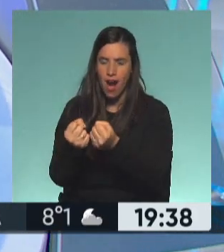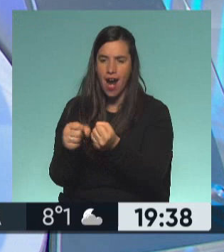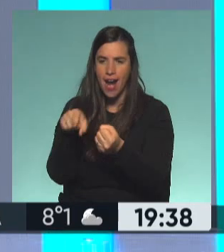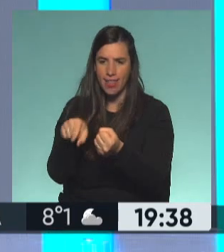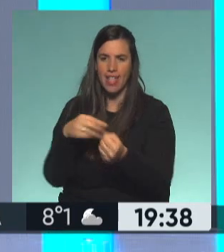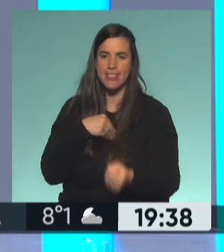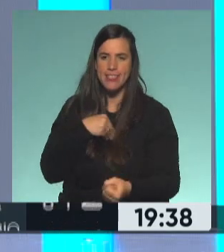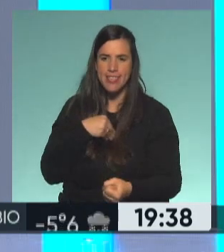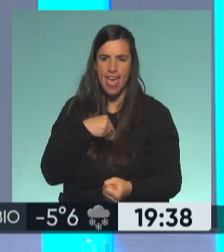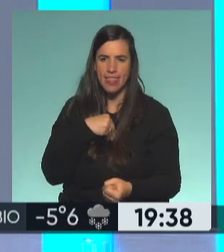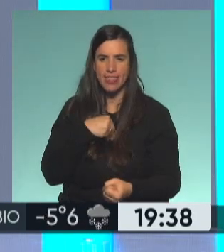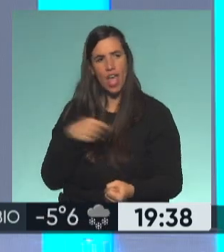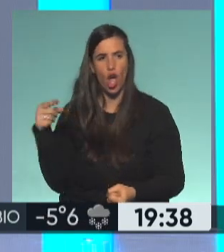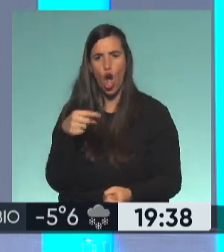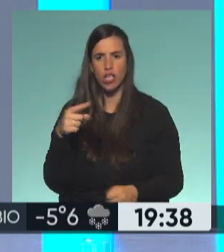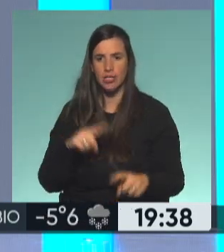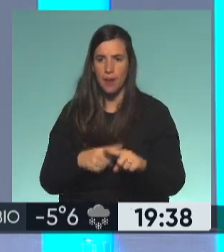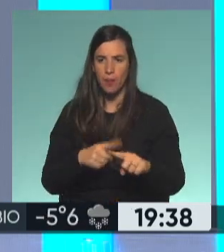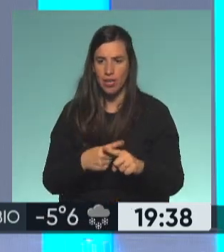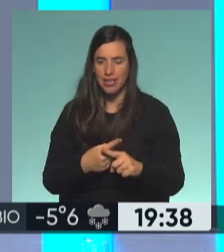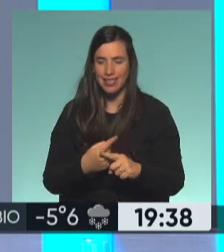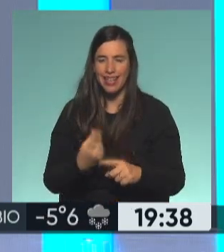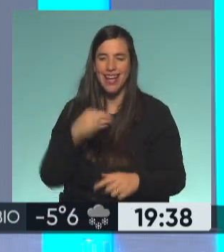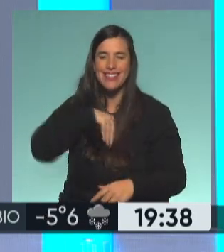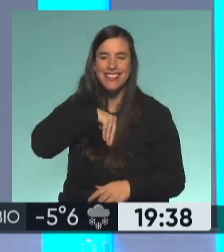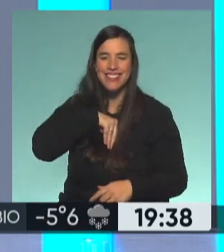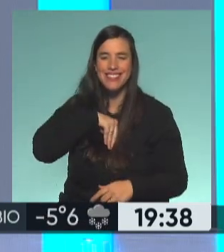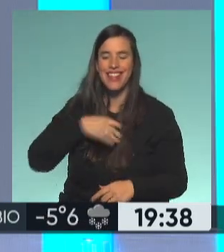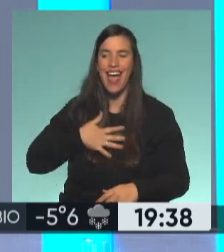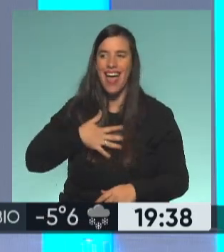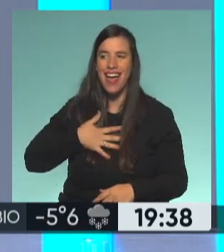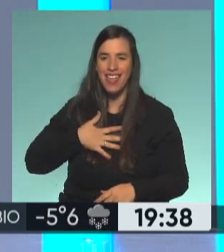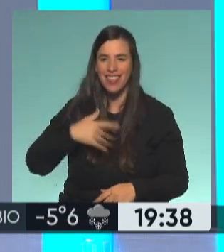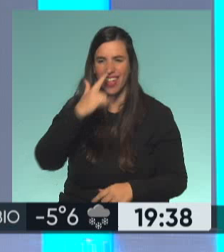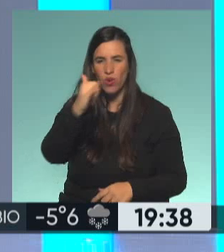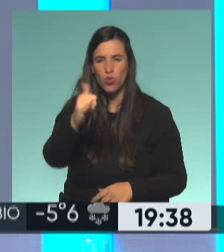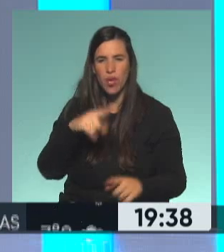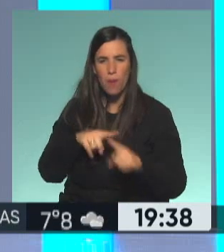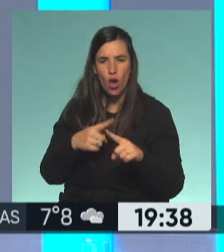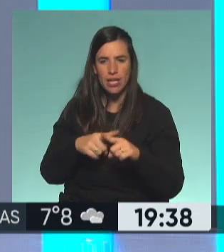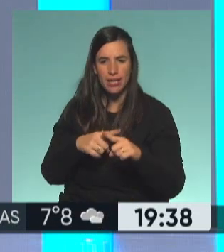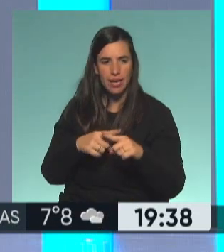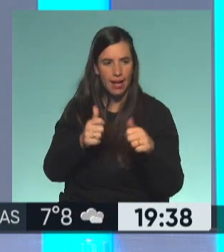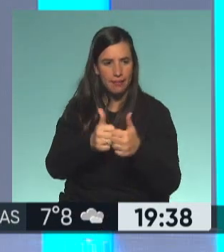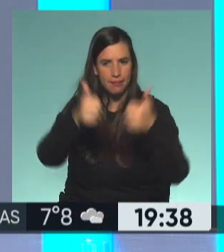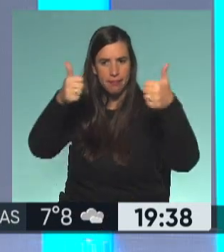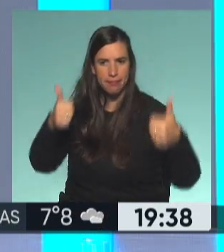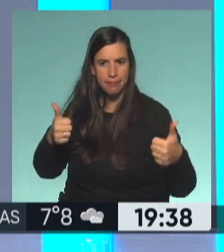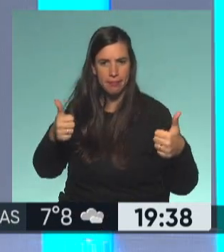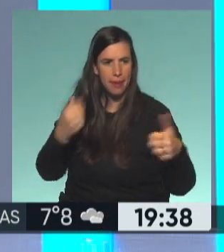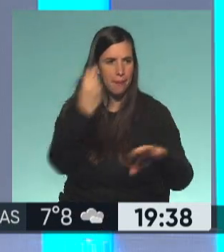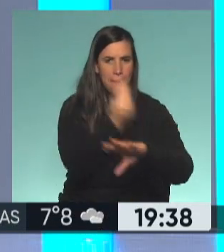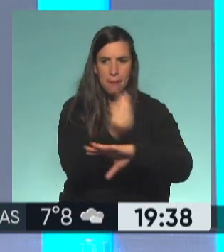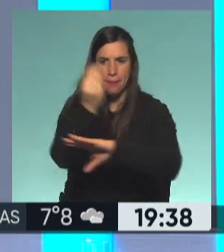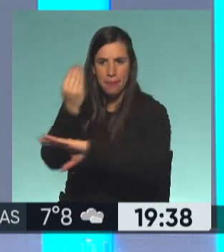la antipolítica es que hay algo de lo que denuncia la antipolítica que es correcto, que es que la distancia entre los representantes políticos y